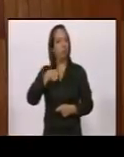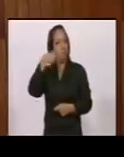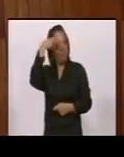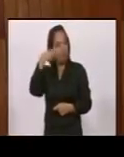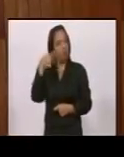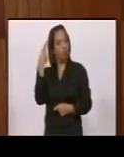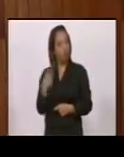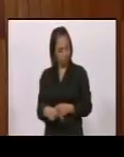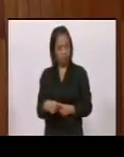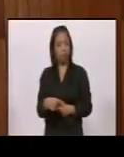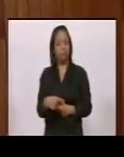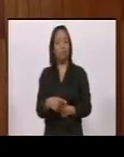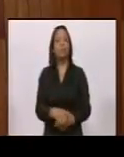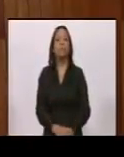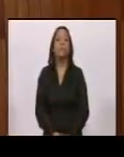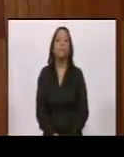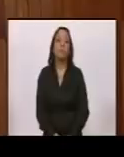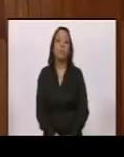mexicanos.